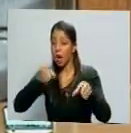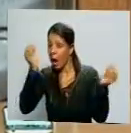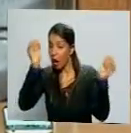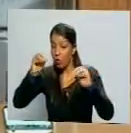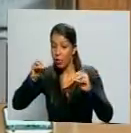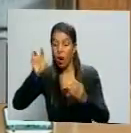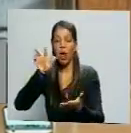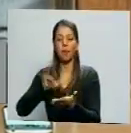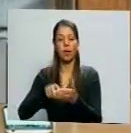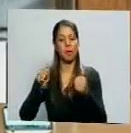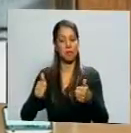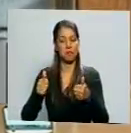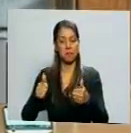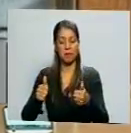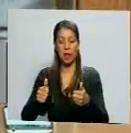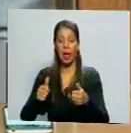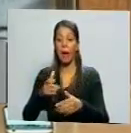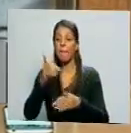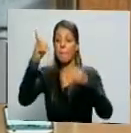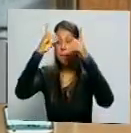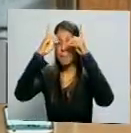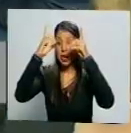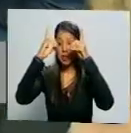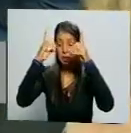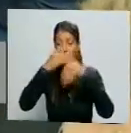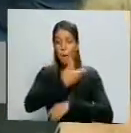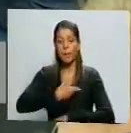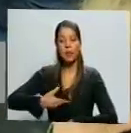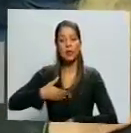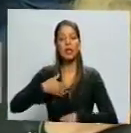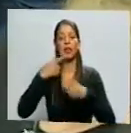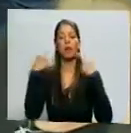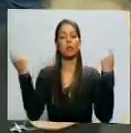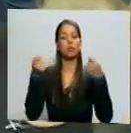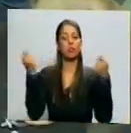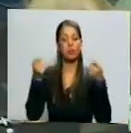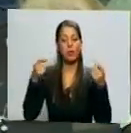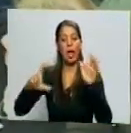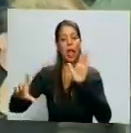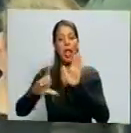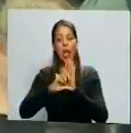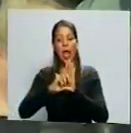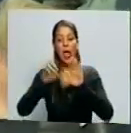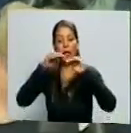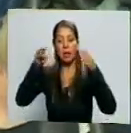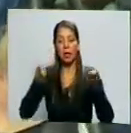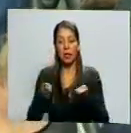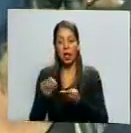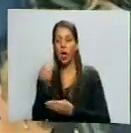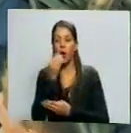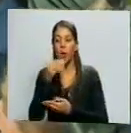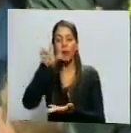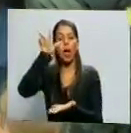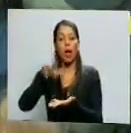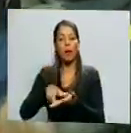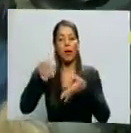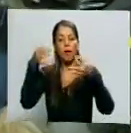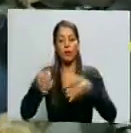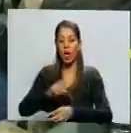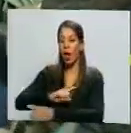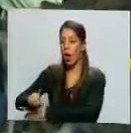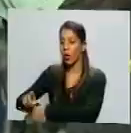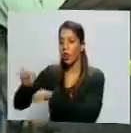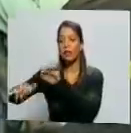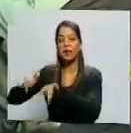por unanimidad, y en tal sentido la presidenta la declaró sancionada y ordenó al secretario su publicación en la Gaceta Oficial